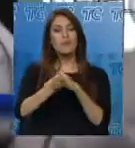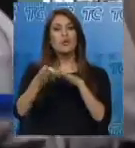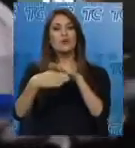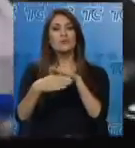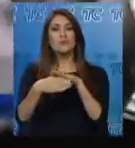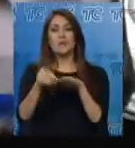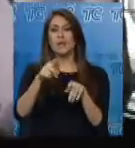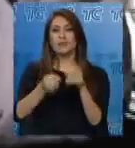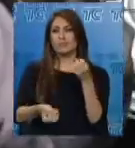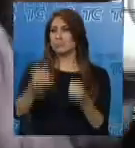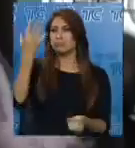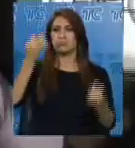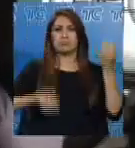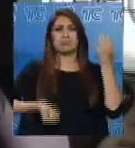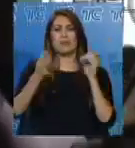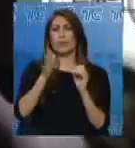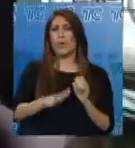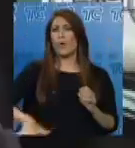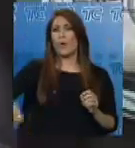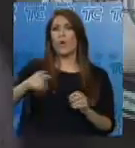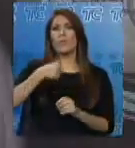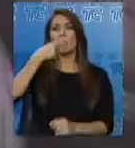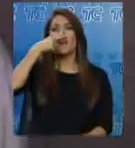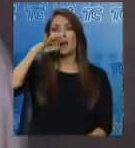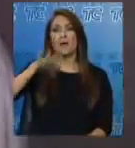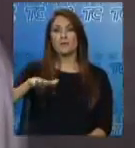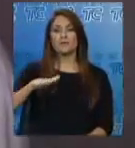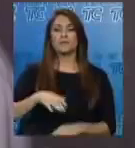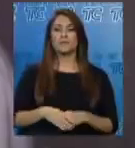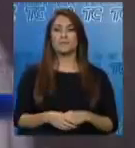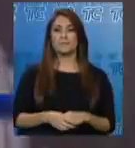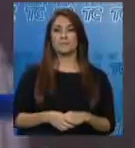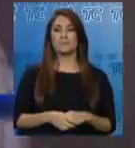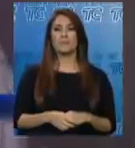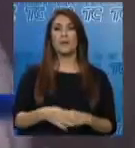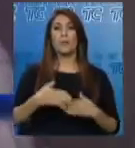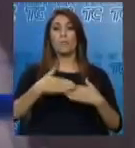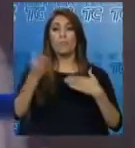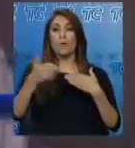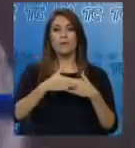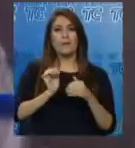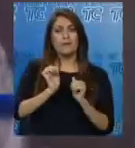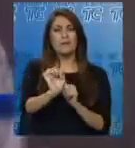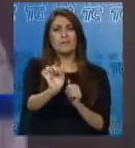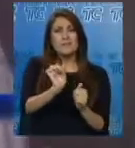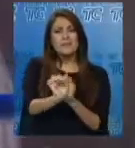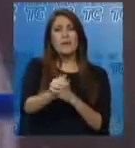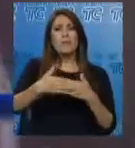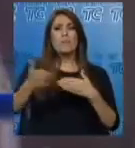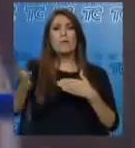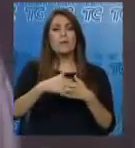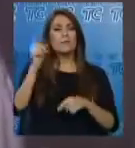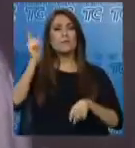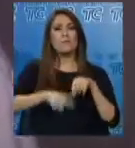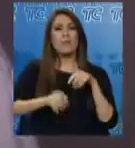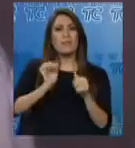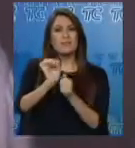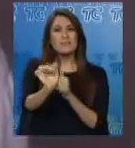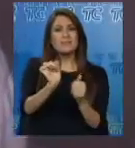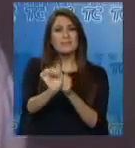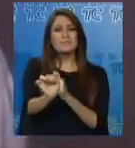se incendiaron aquí con todo este gas que explotó. Y entonces la puerta se le tranca y no pudieron salir, entonces prácticamente